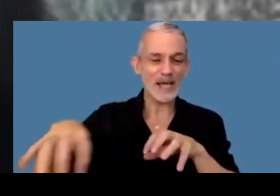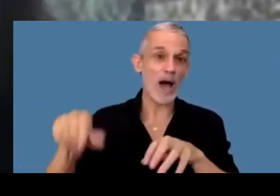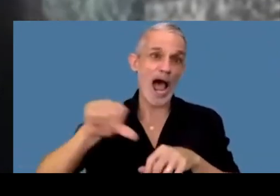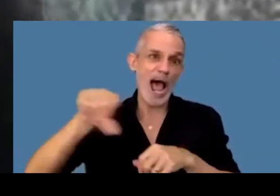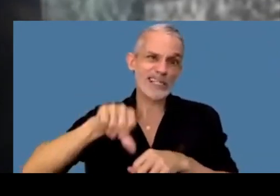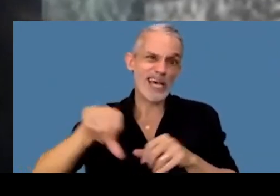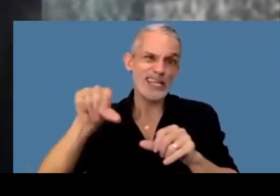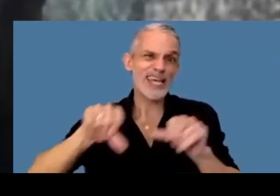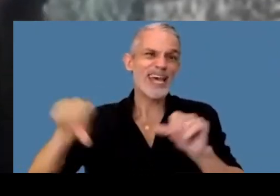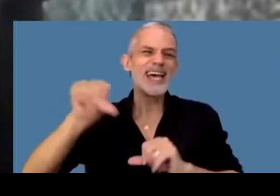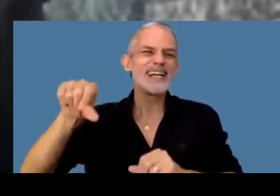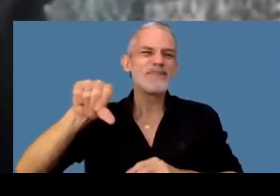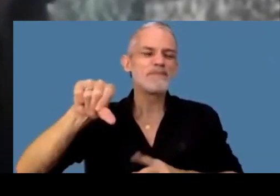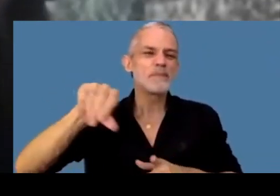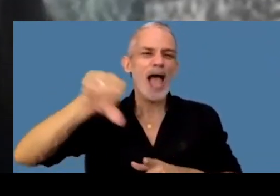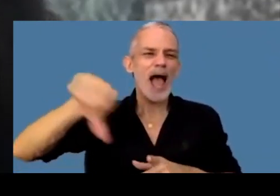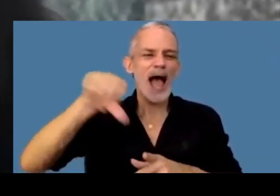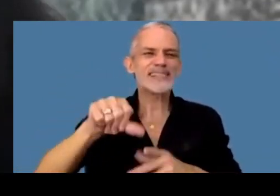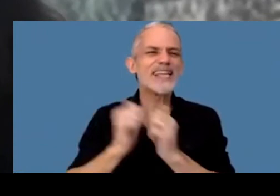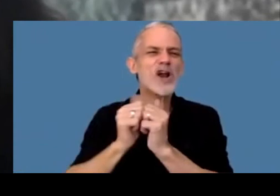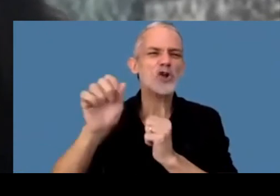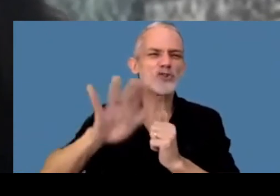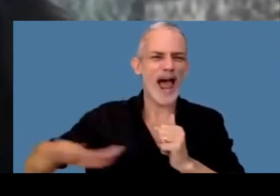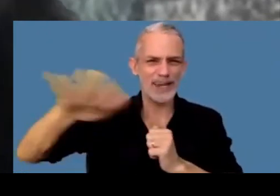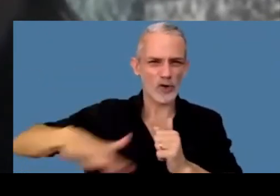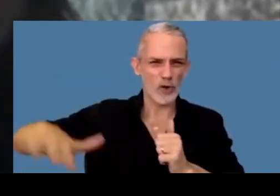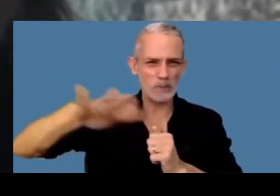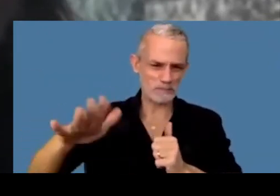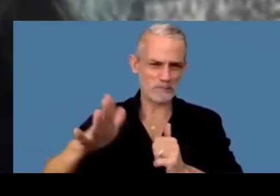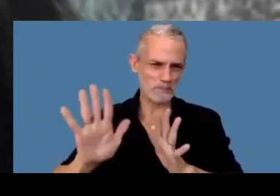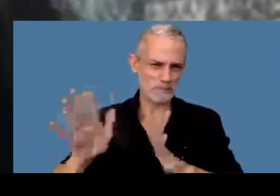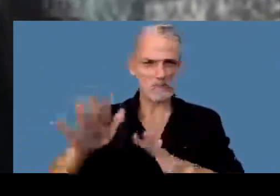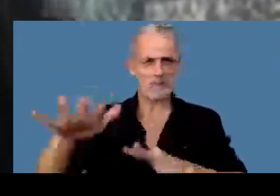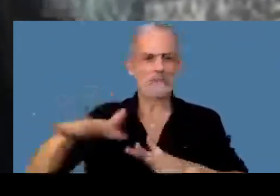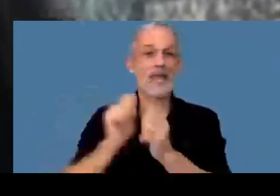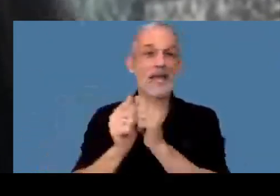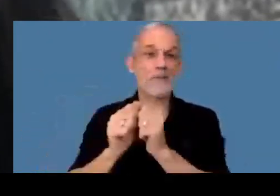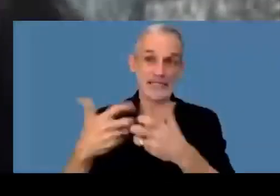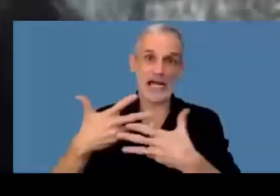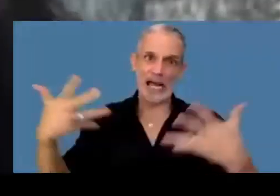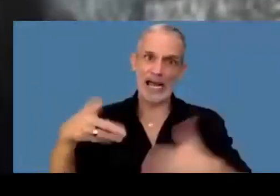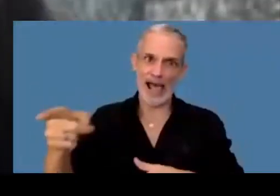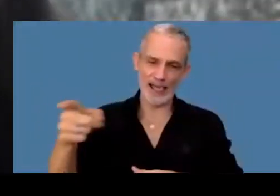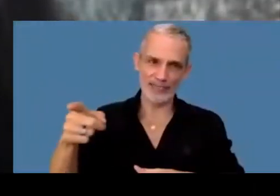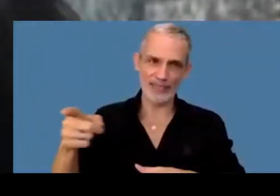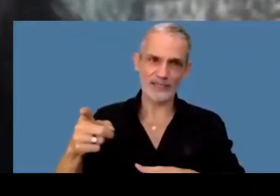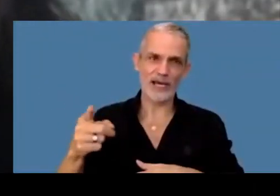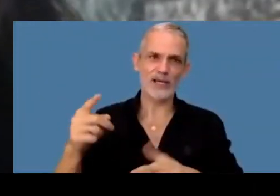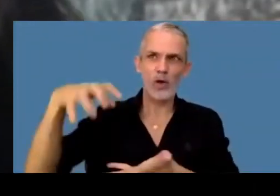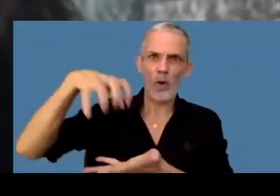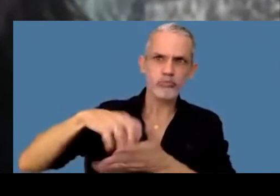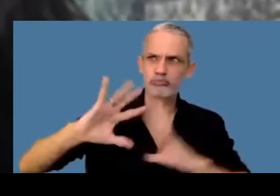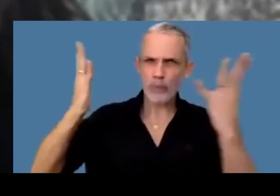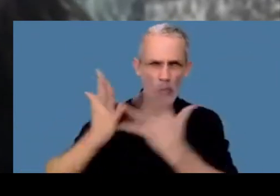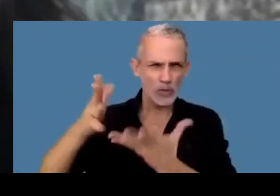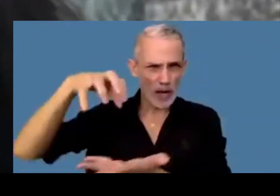industrias esas donde están, toda la zona de Rosario, son empresas grandes, inclusive hay multinacionales que están, que